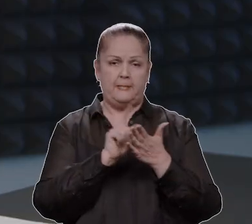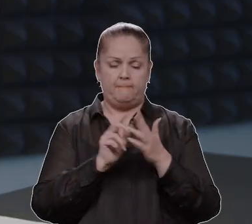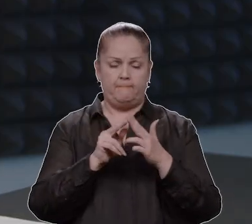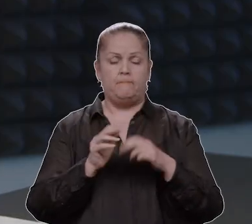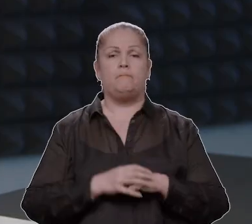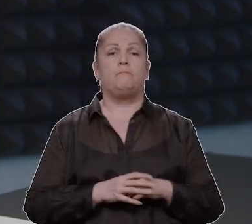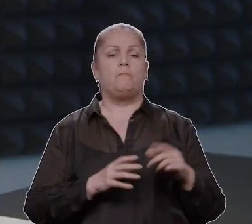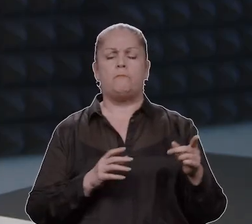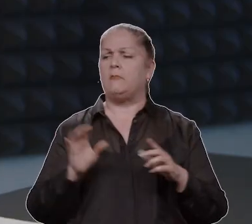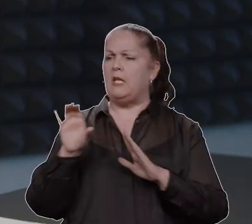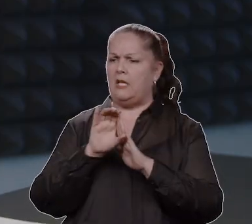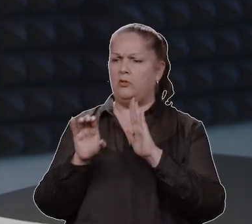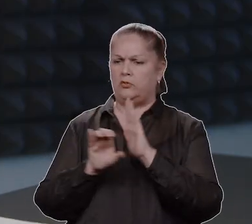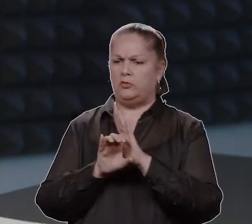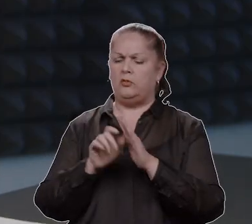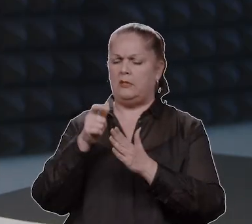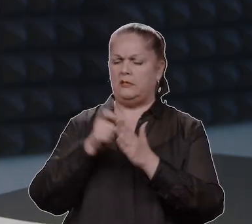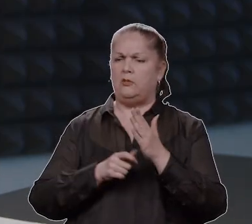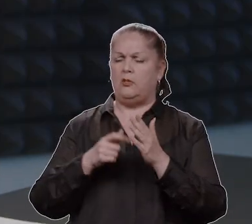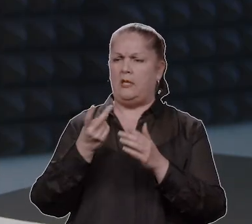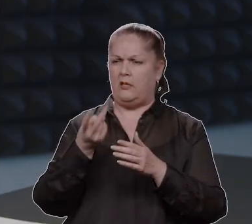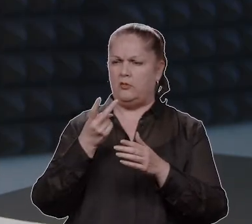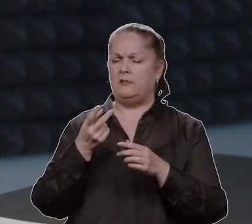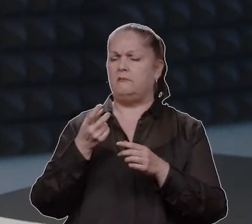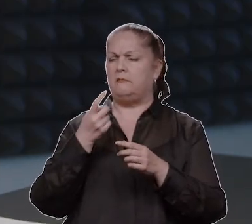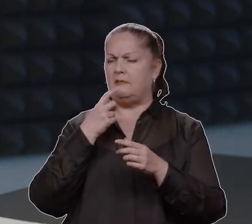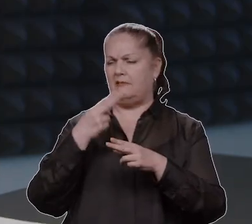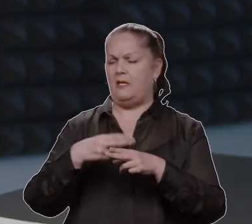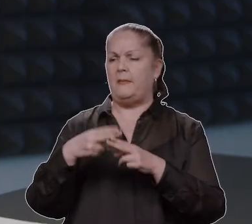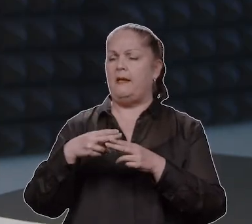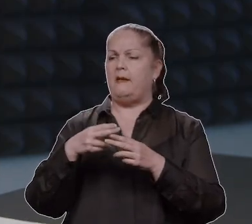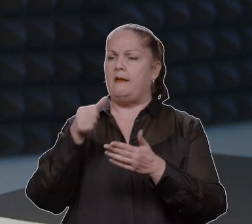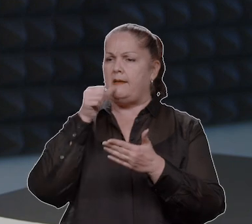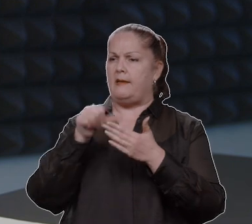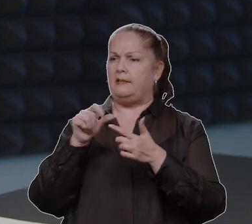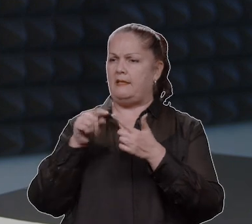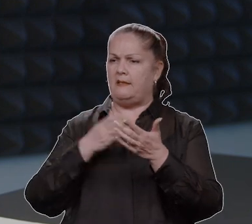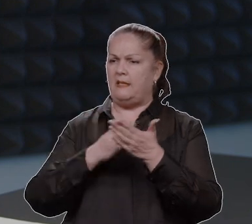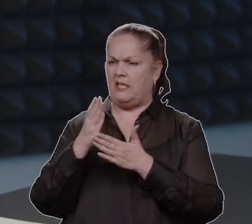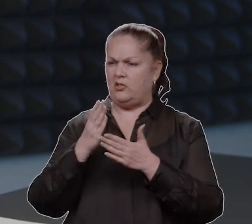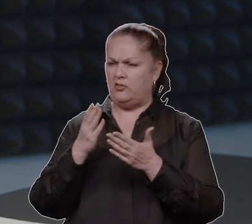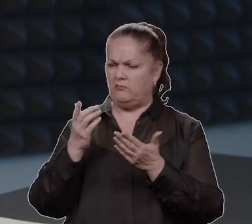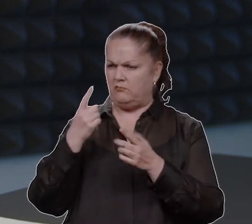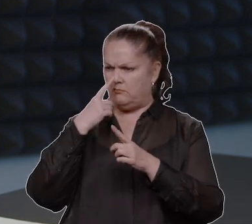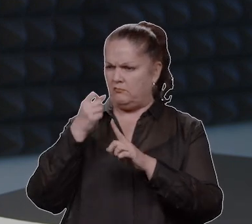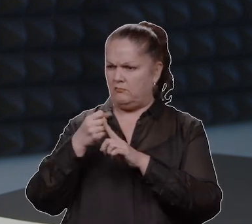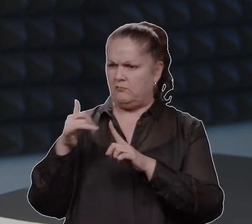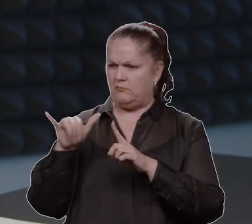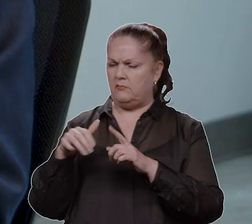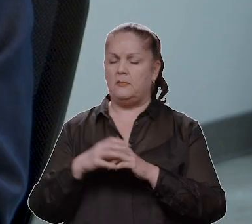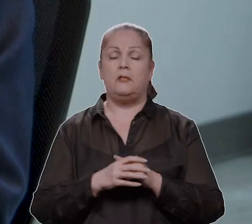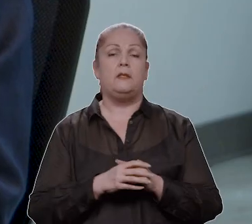los artículos que contiene la Constitución, resaltamos el artículo 2, que es la Carta de Derechos. ¿Pudiera hablarnos sobre cuáles son algunos de esos derechos que están reconocidos en